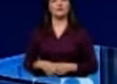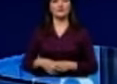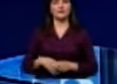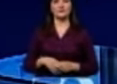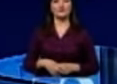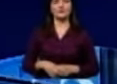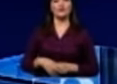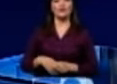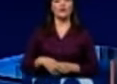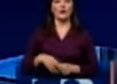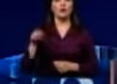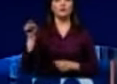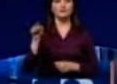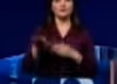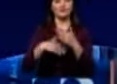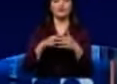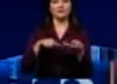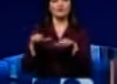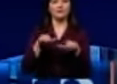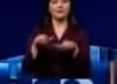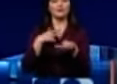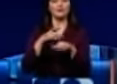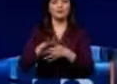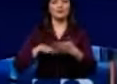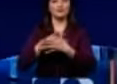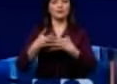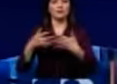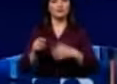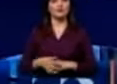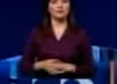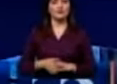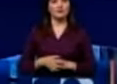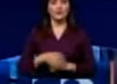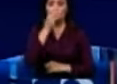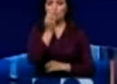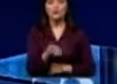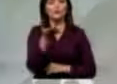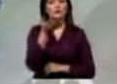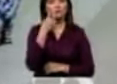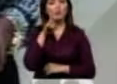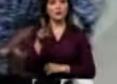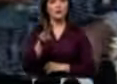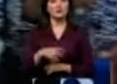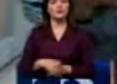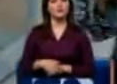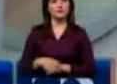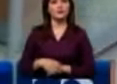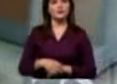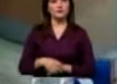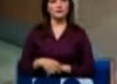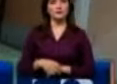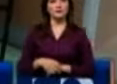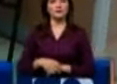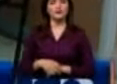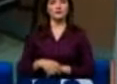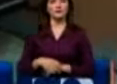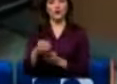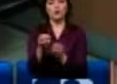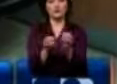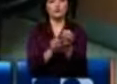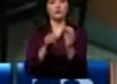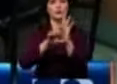se encuentra en el lugar para contarnos sobre esos horarios extendidos. Helen. Jorge, nuevamente buenos días. Con ustedes, como lo has manifestado, nos encontramos aquí en las instalaciones